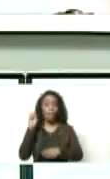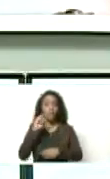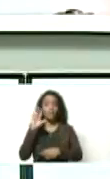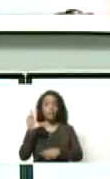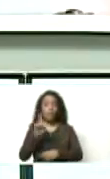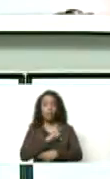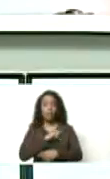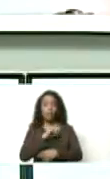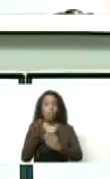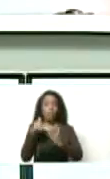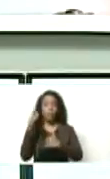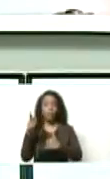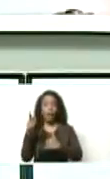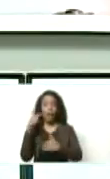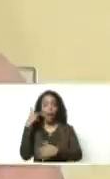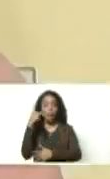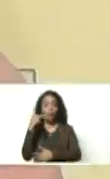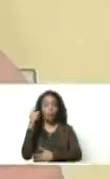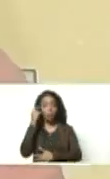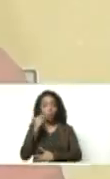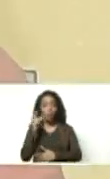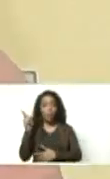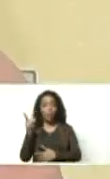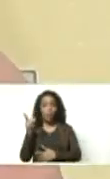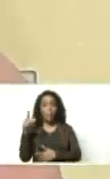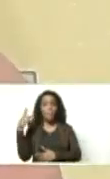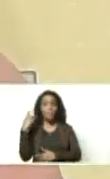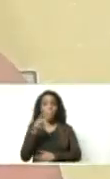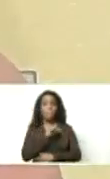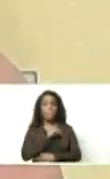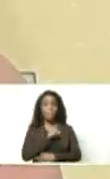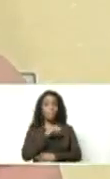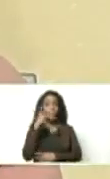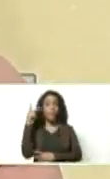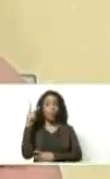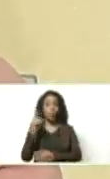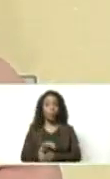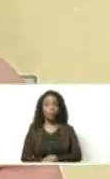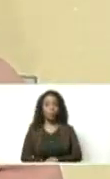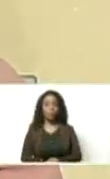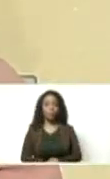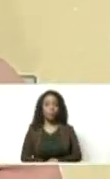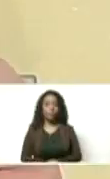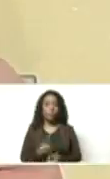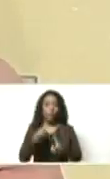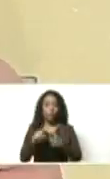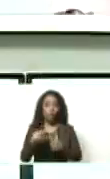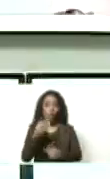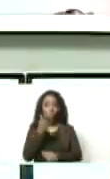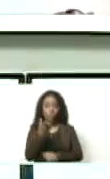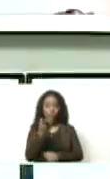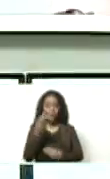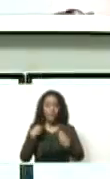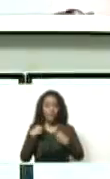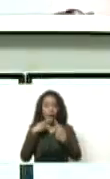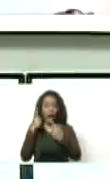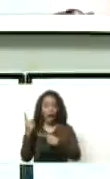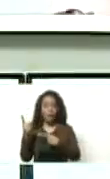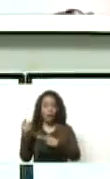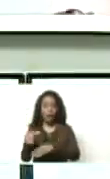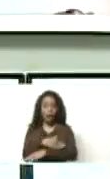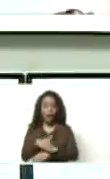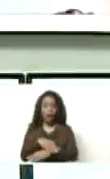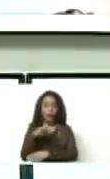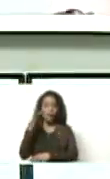en la parroquia Sucre. Es parroquiana. ¿Ah? Entonces, usted vive ahí en la calle de Los Frailes.